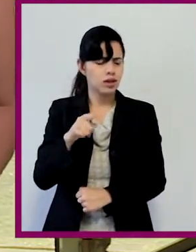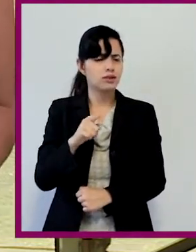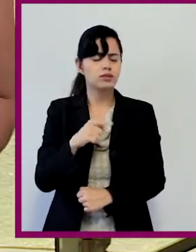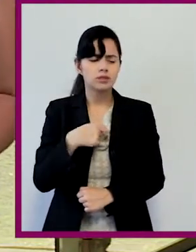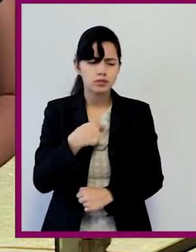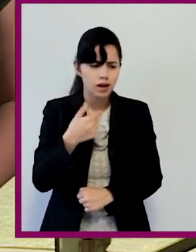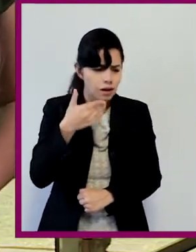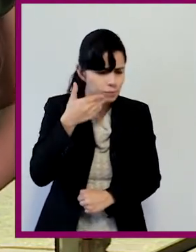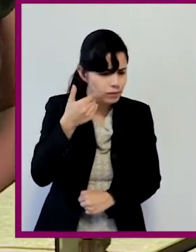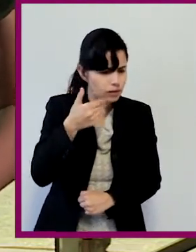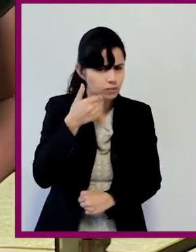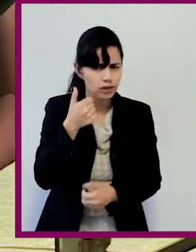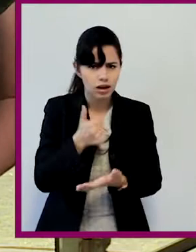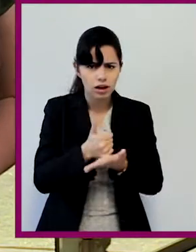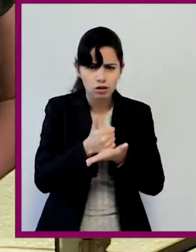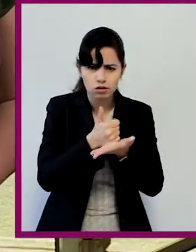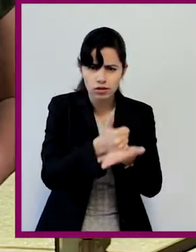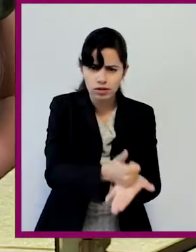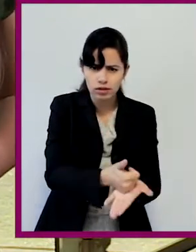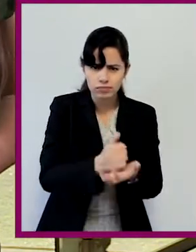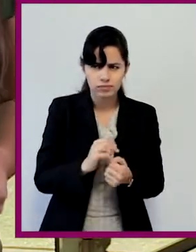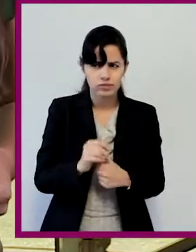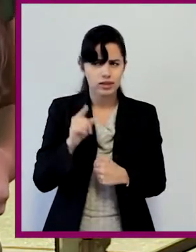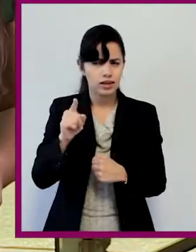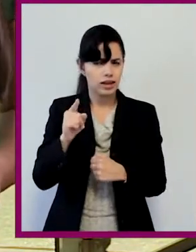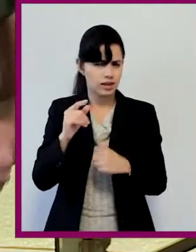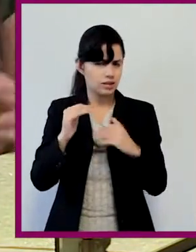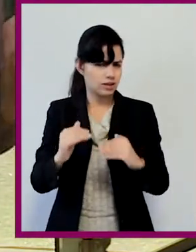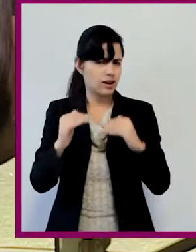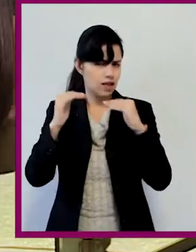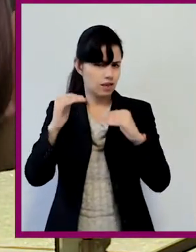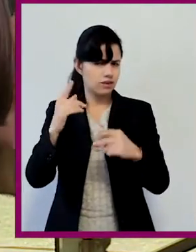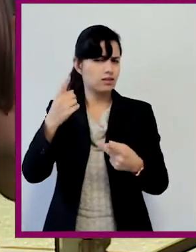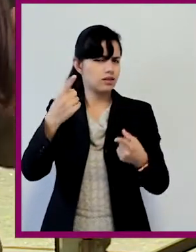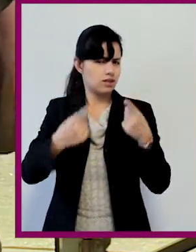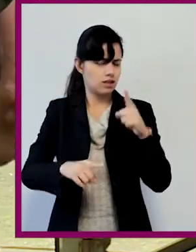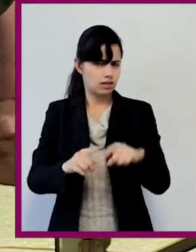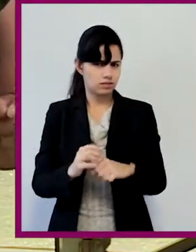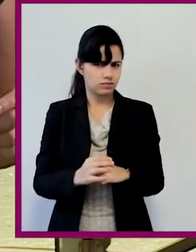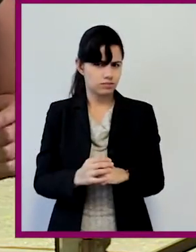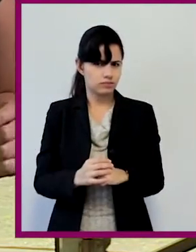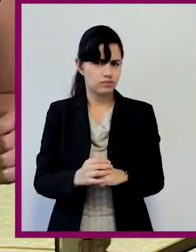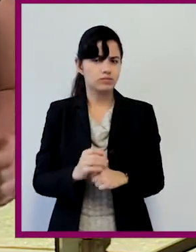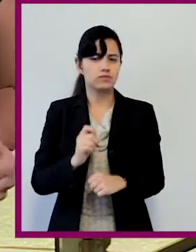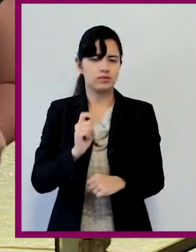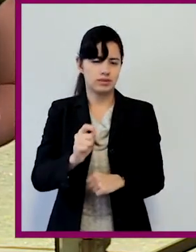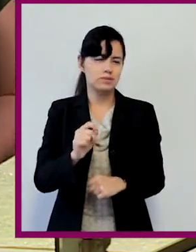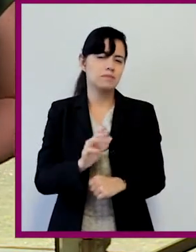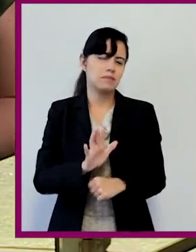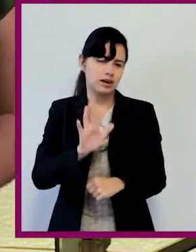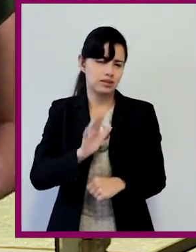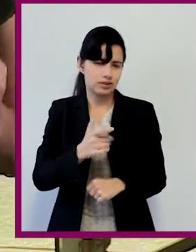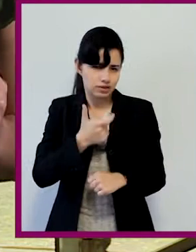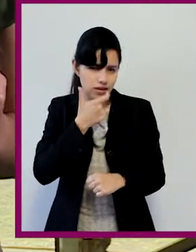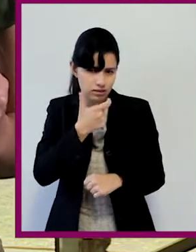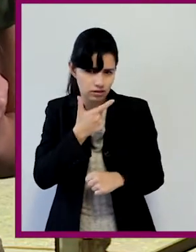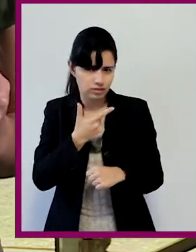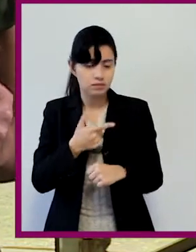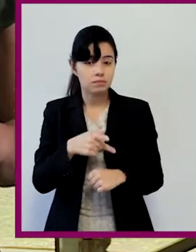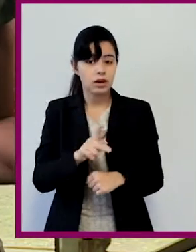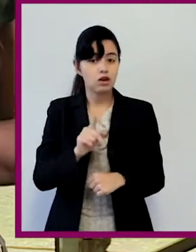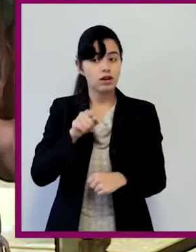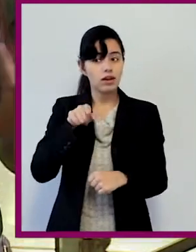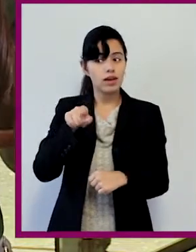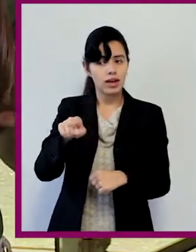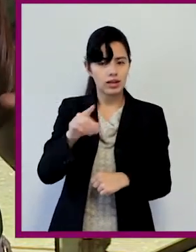Dictador es una película que nace de un afán satírico, pero el espíritu humanista de Chaplin nos lleva a entender un solo